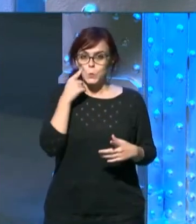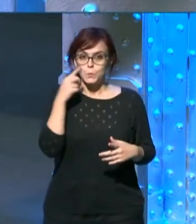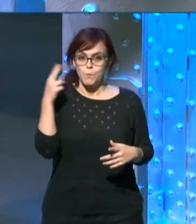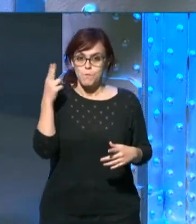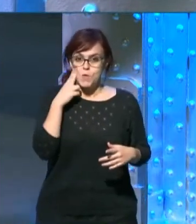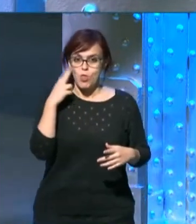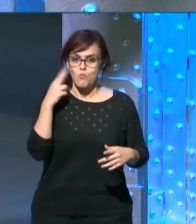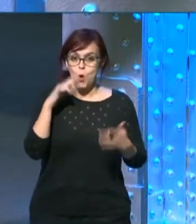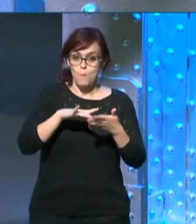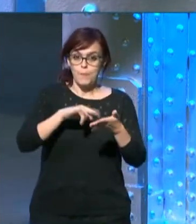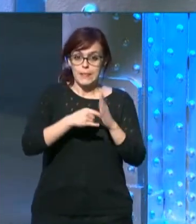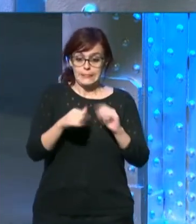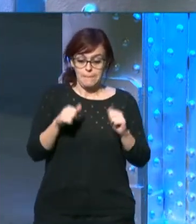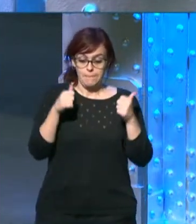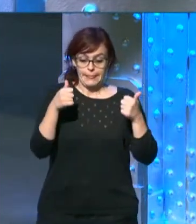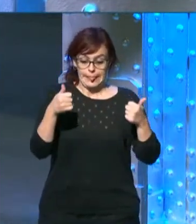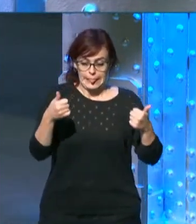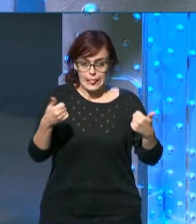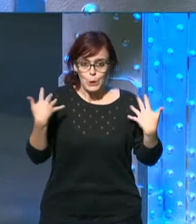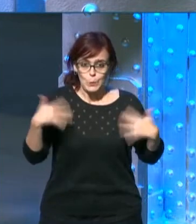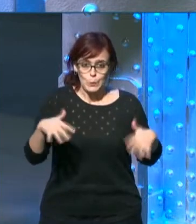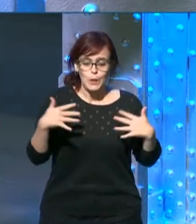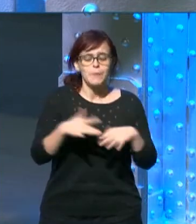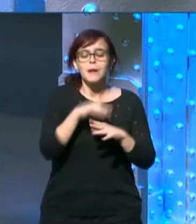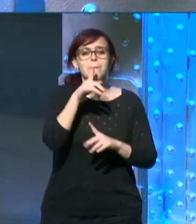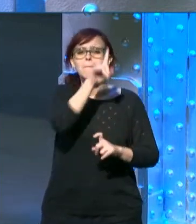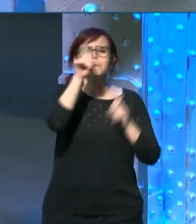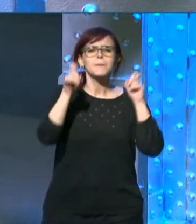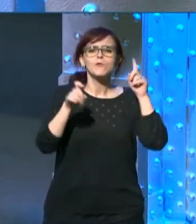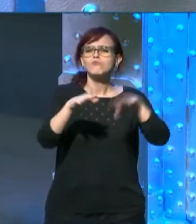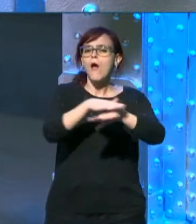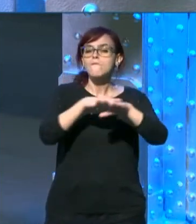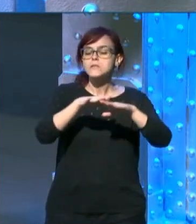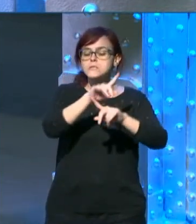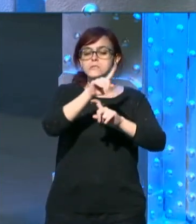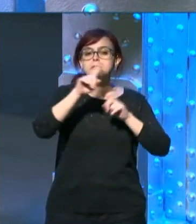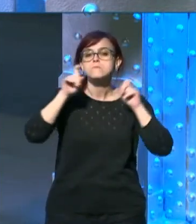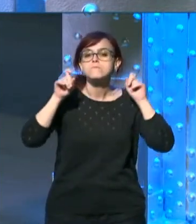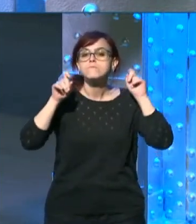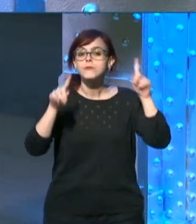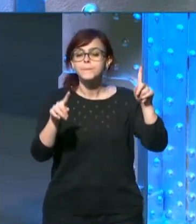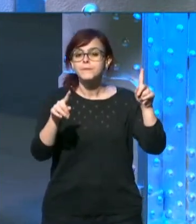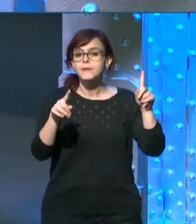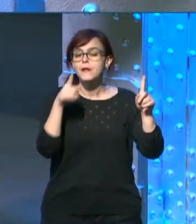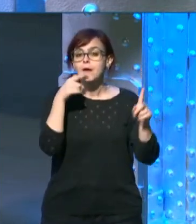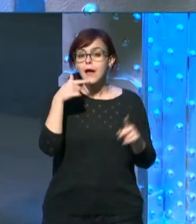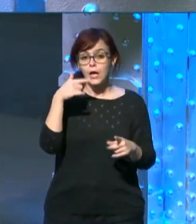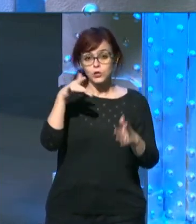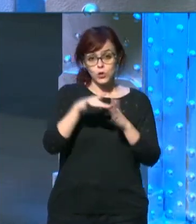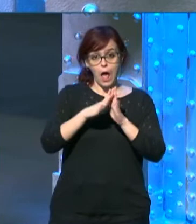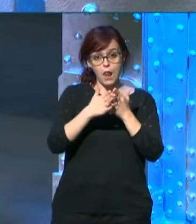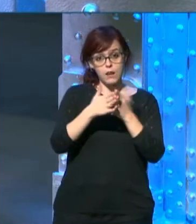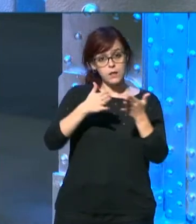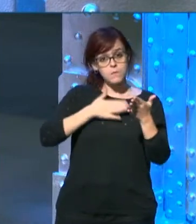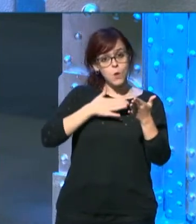un proyecto. Teníamos que responder a la pregunta de ¿quién va a leer en nuestro libro cuando lo escribamos y qué